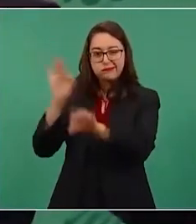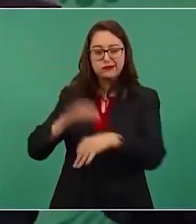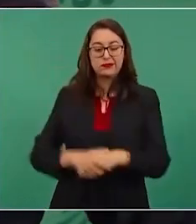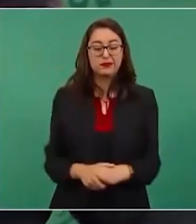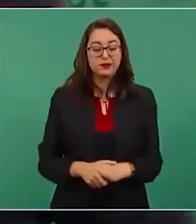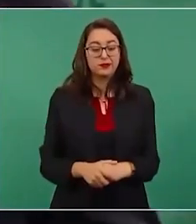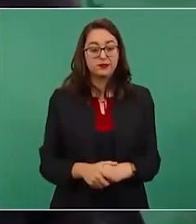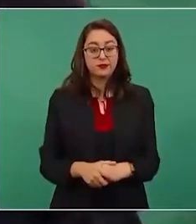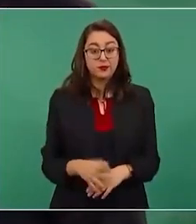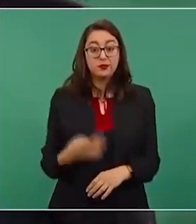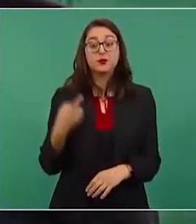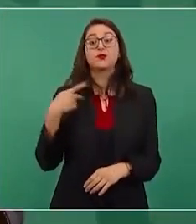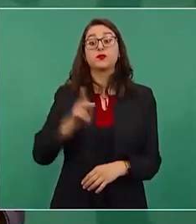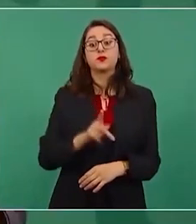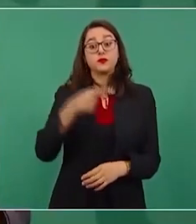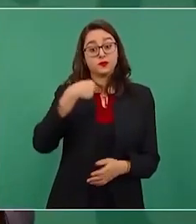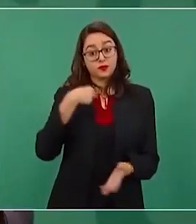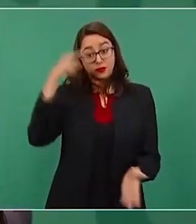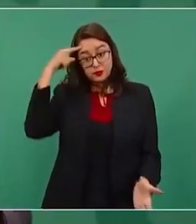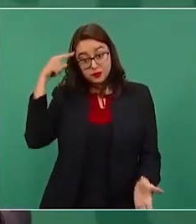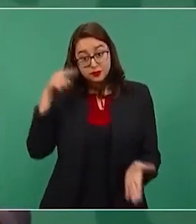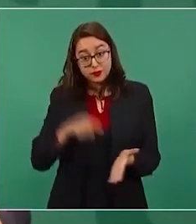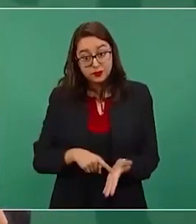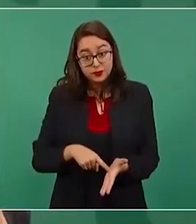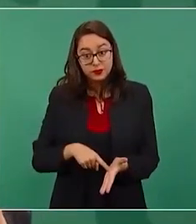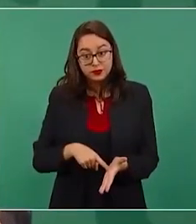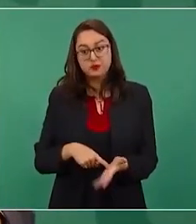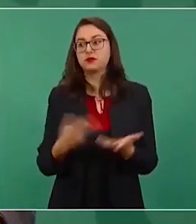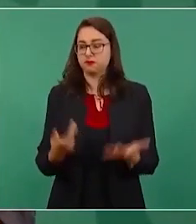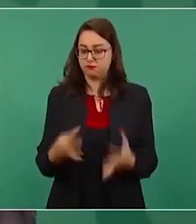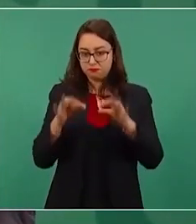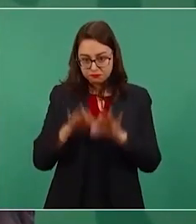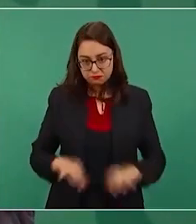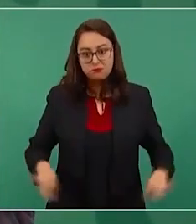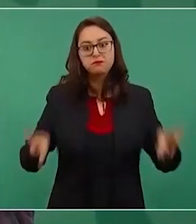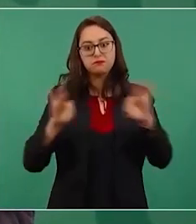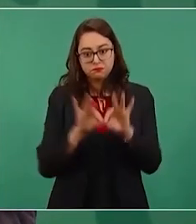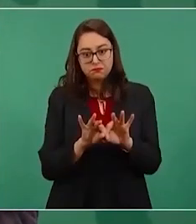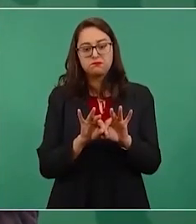Pero yo creo que es un buen ejercicio,